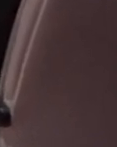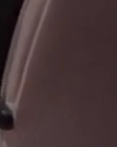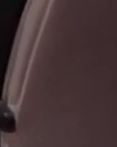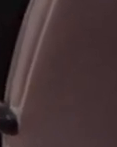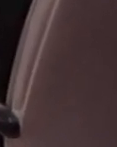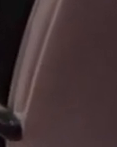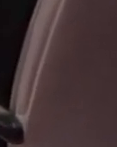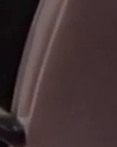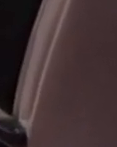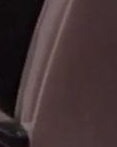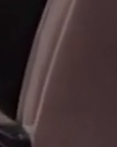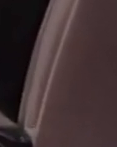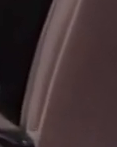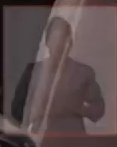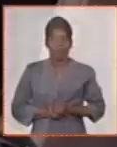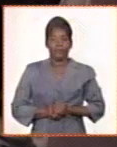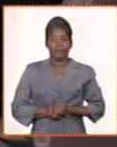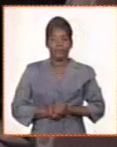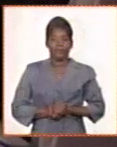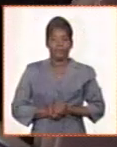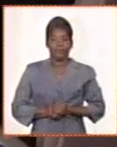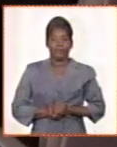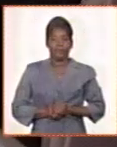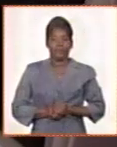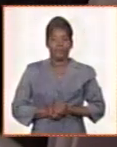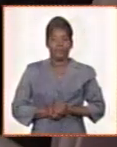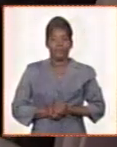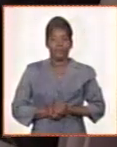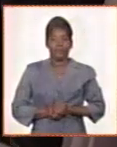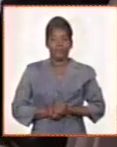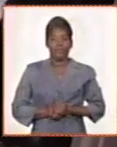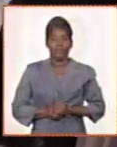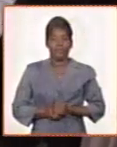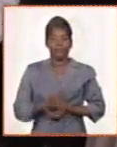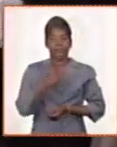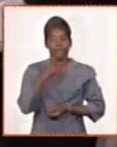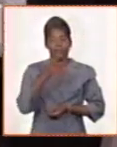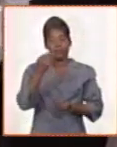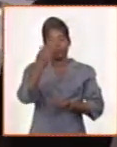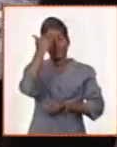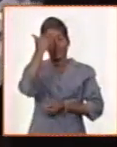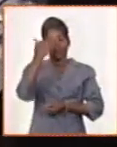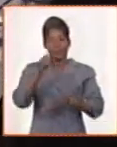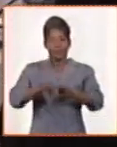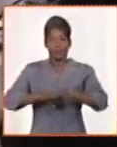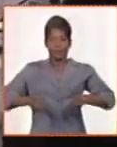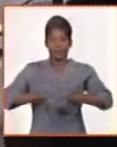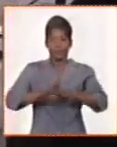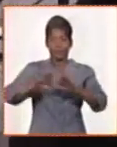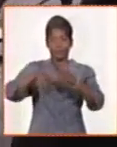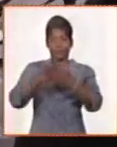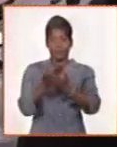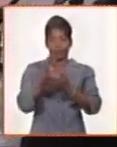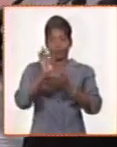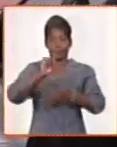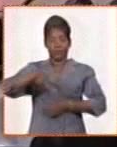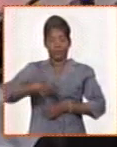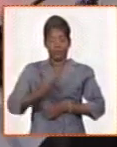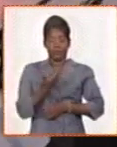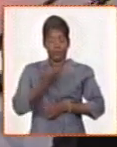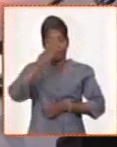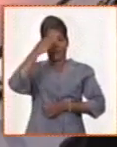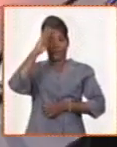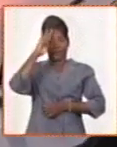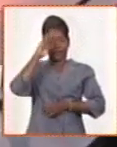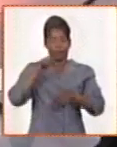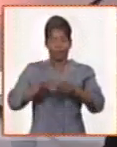responder. Primero, agradecer a la Mesa Redonda, que el Día de la Cultura Cubana haya dedicado una mesa al arte comunitario, me